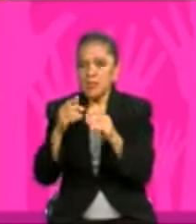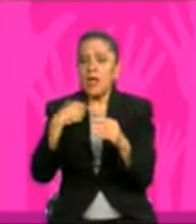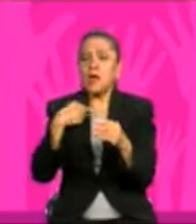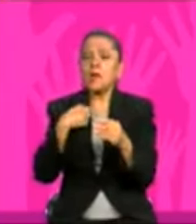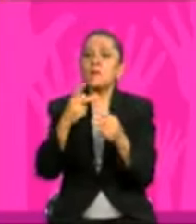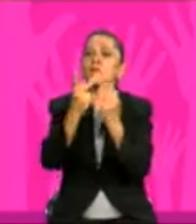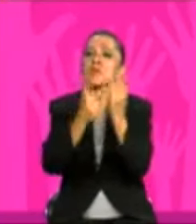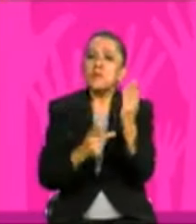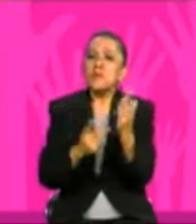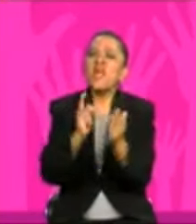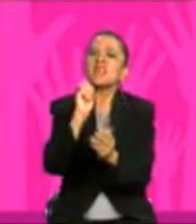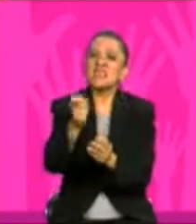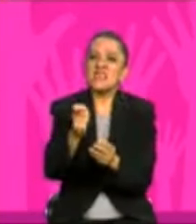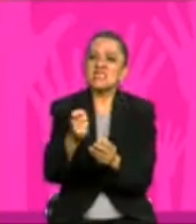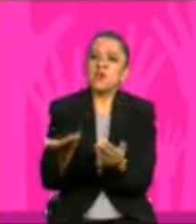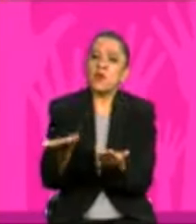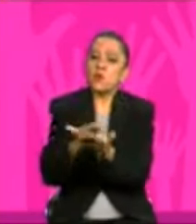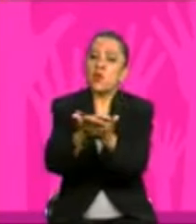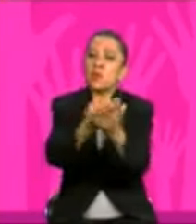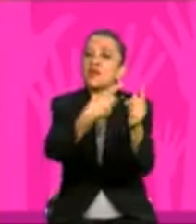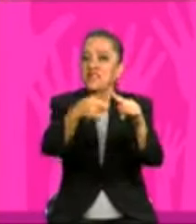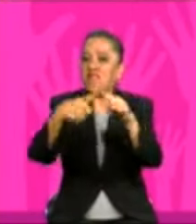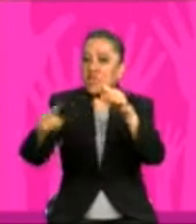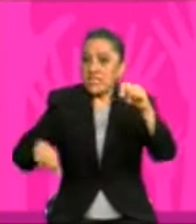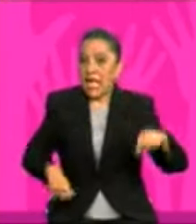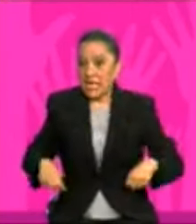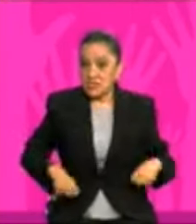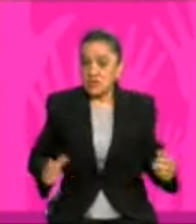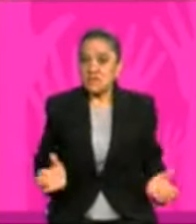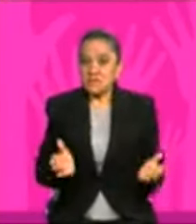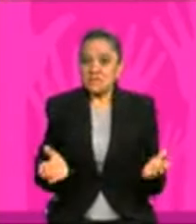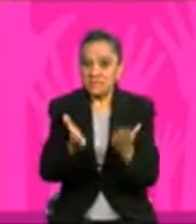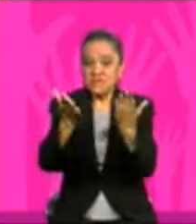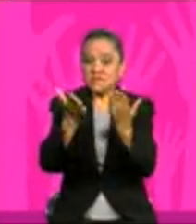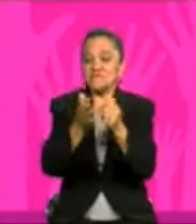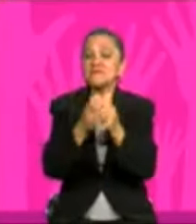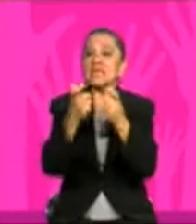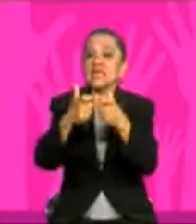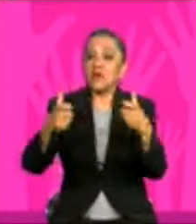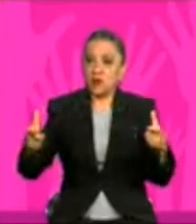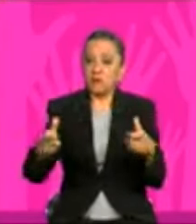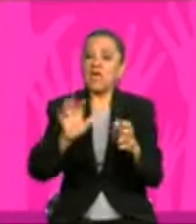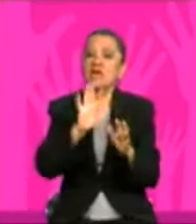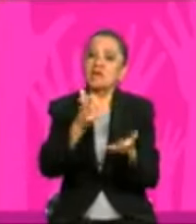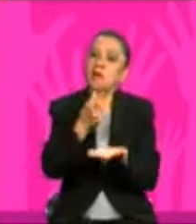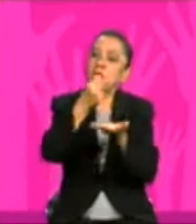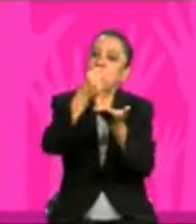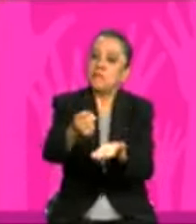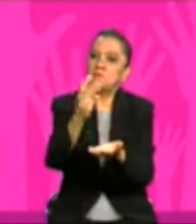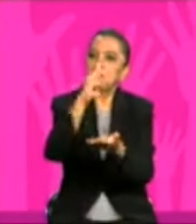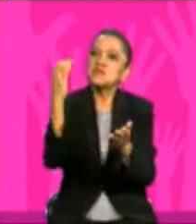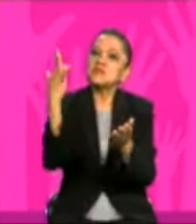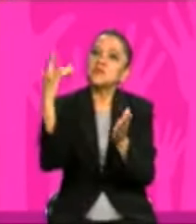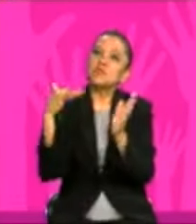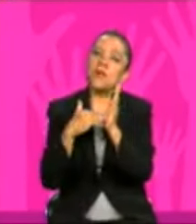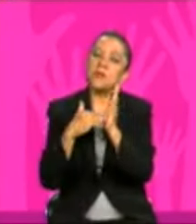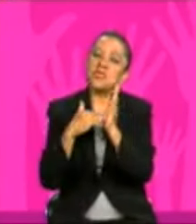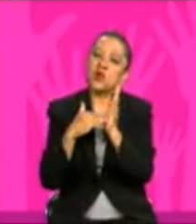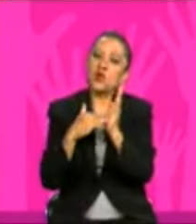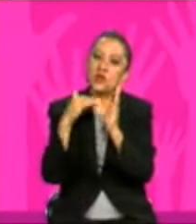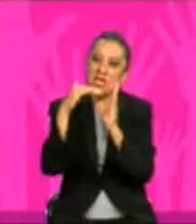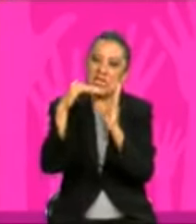diferentes acciones para impulsar nuestra economía. 1. Vamos a destinar 250 millones de pesos al Fondo Morelos